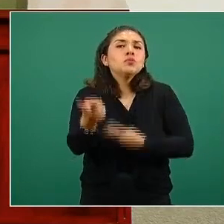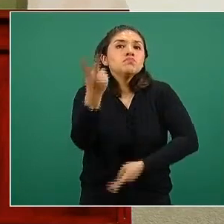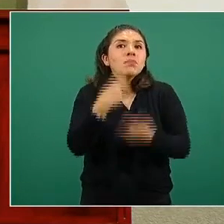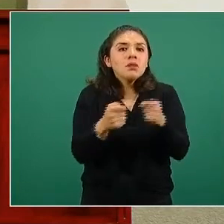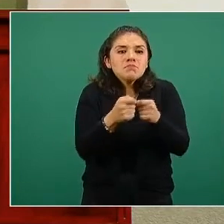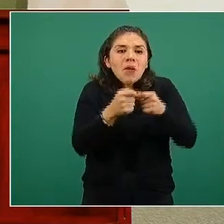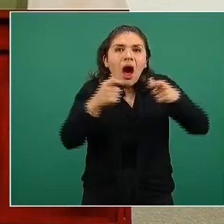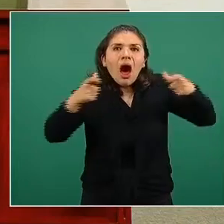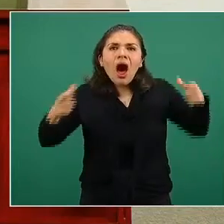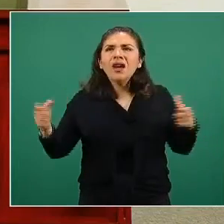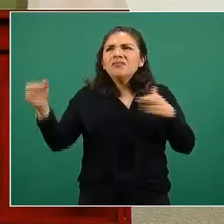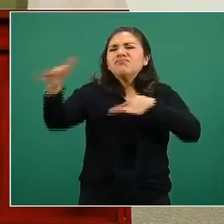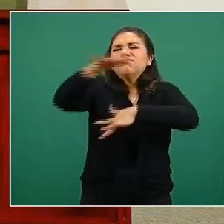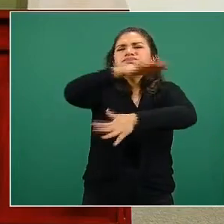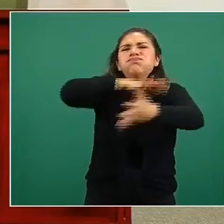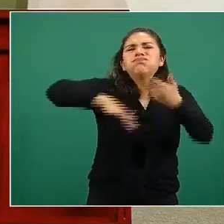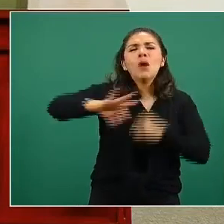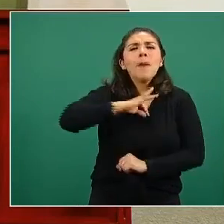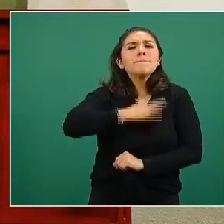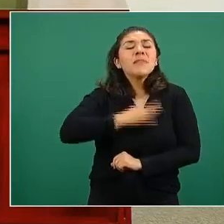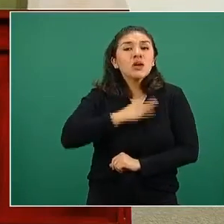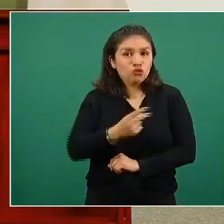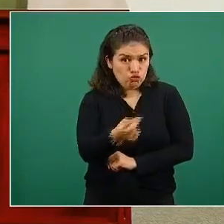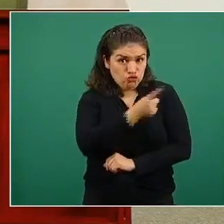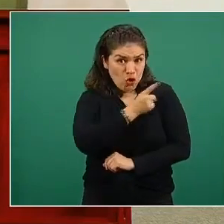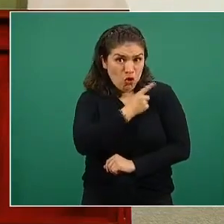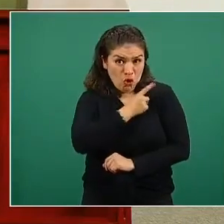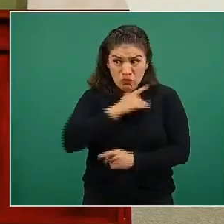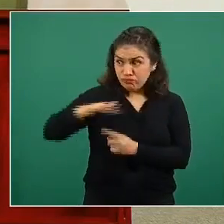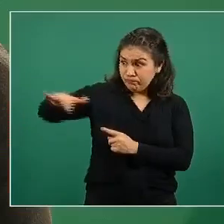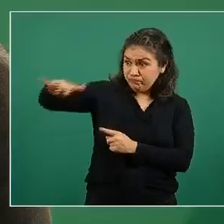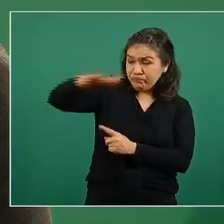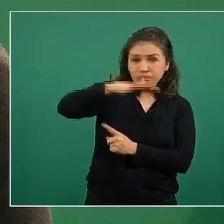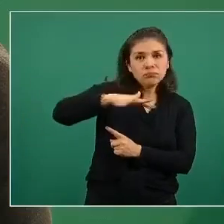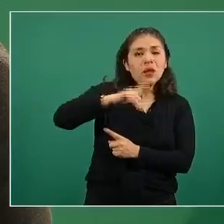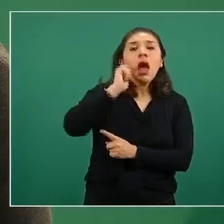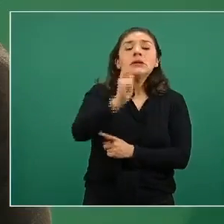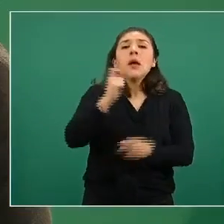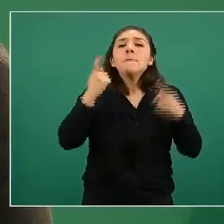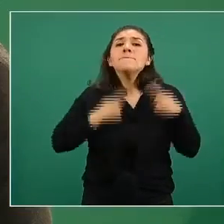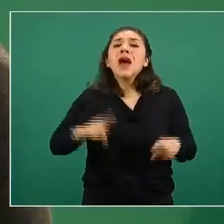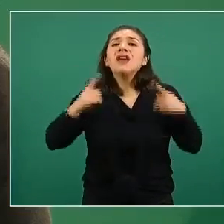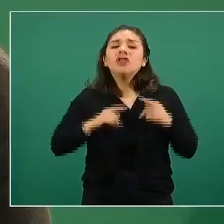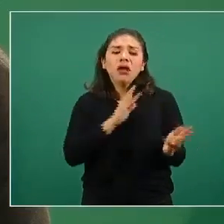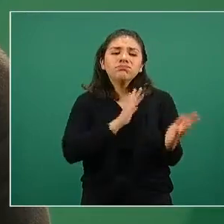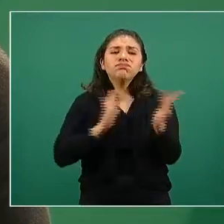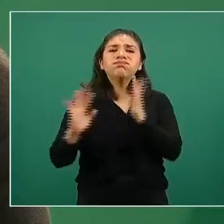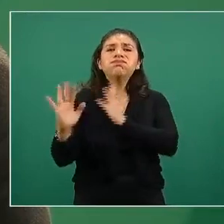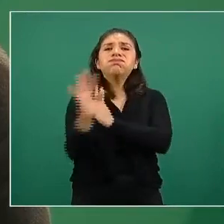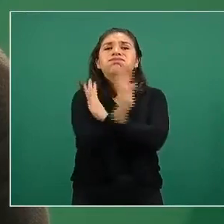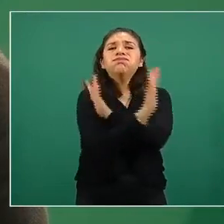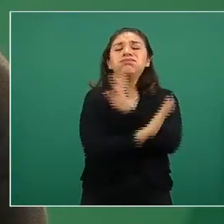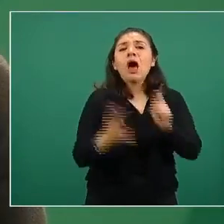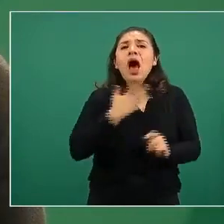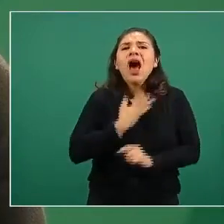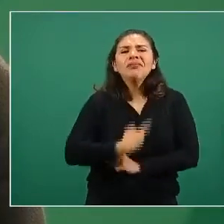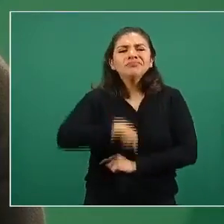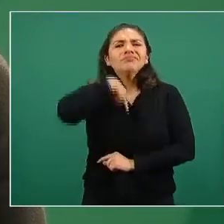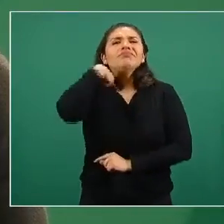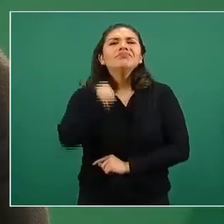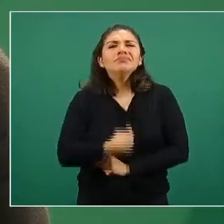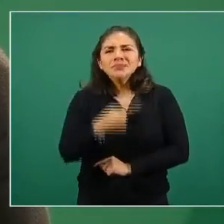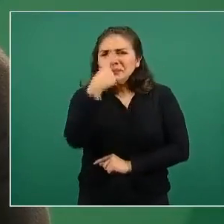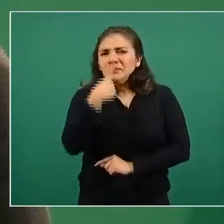circulación del virus. Lógicamente el virus no circula solo, sino que se refiere a personas que lo tienen en su momento en sus vías